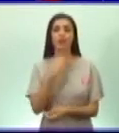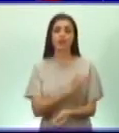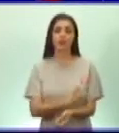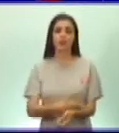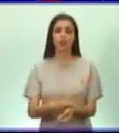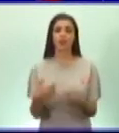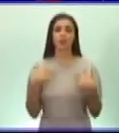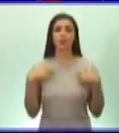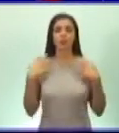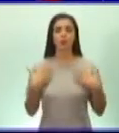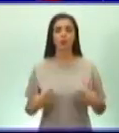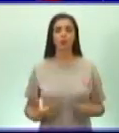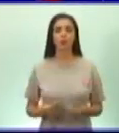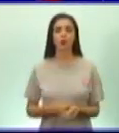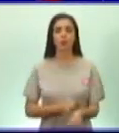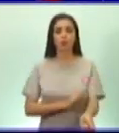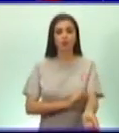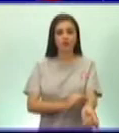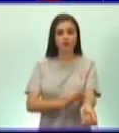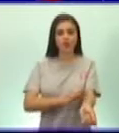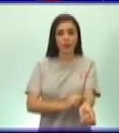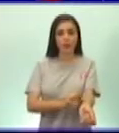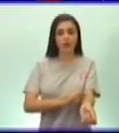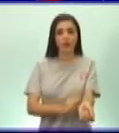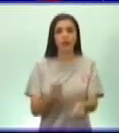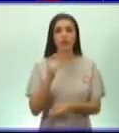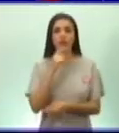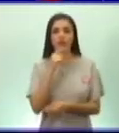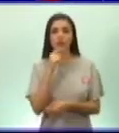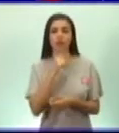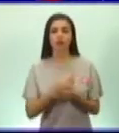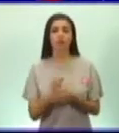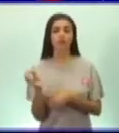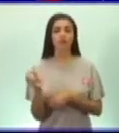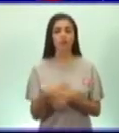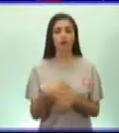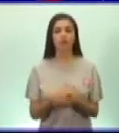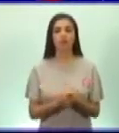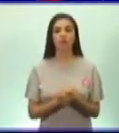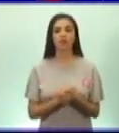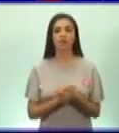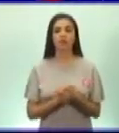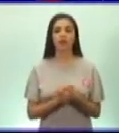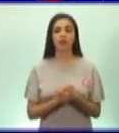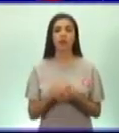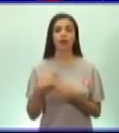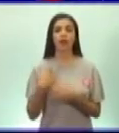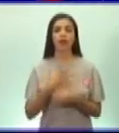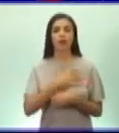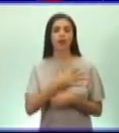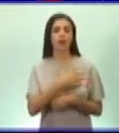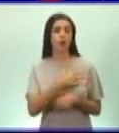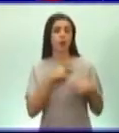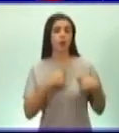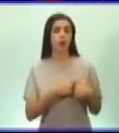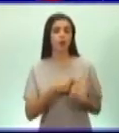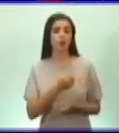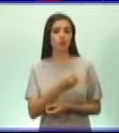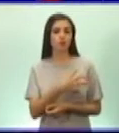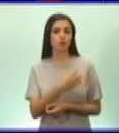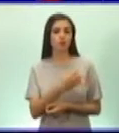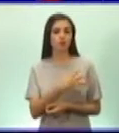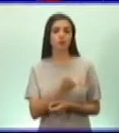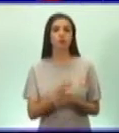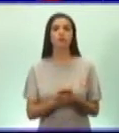interior de los vasos sanguíneos. Falsa. El sistema cardiovascular transporta diversas sustancias como